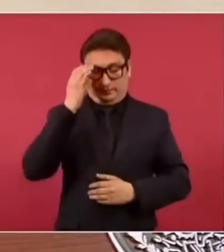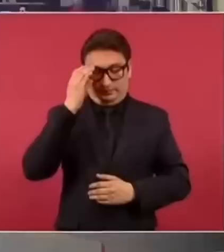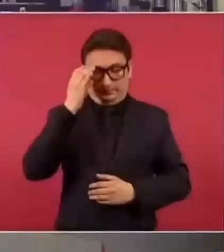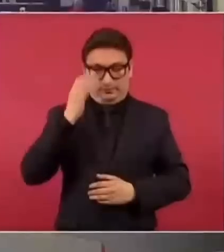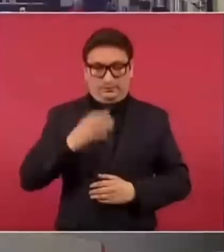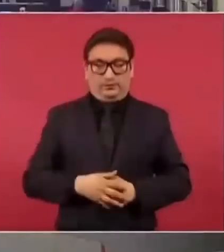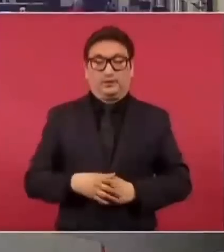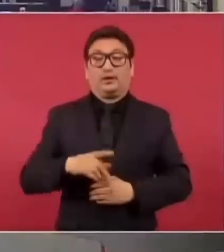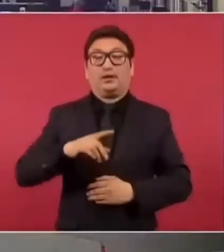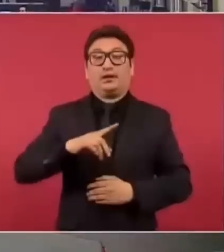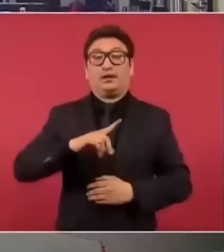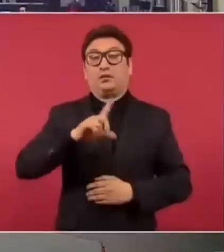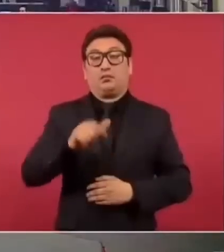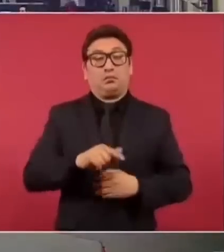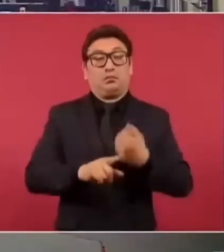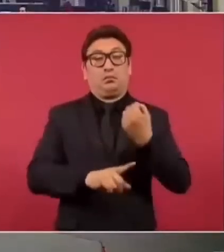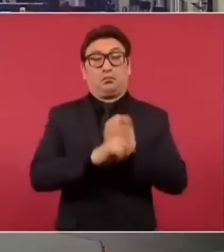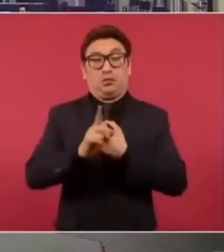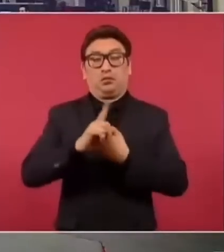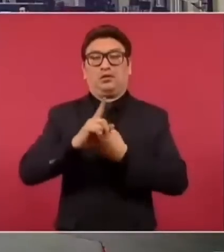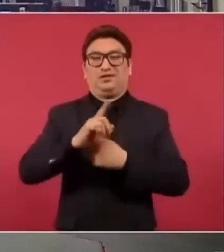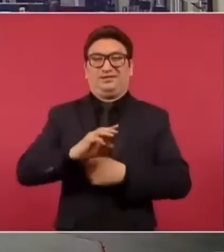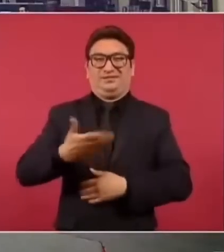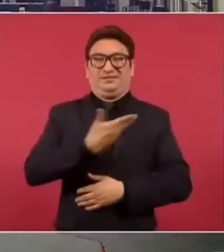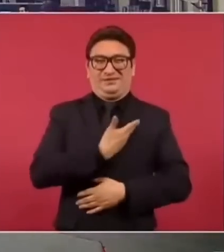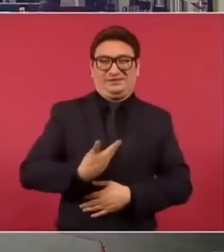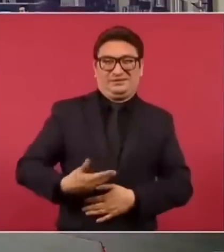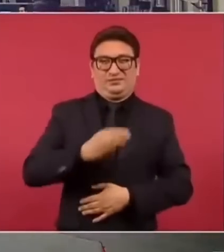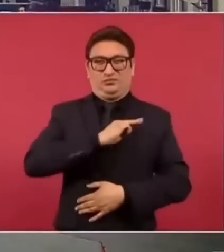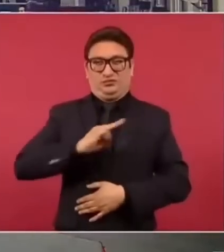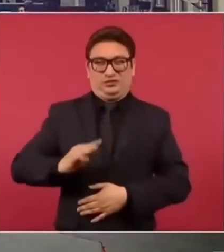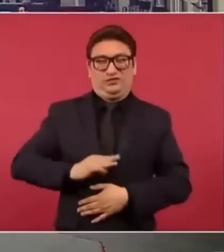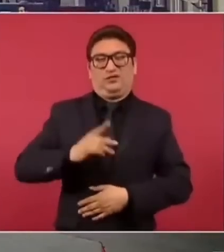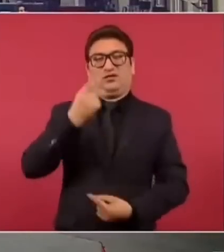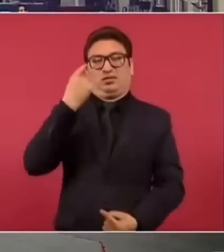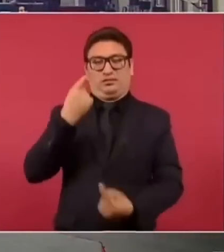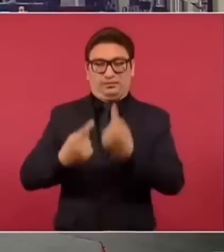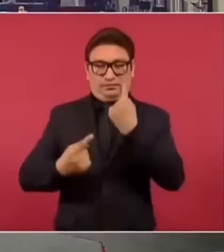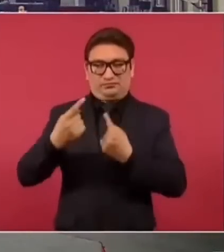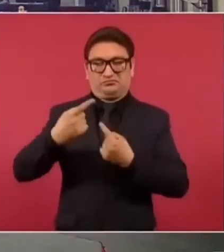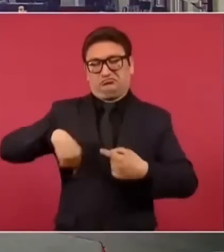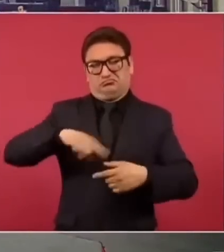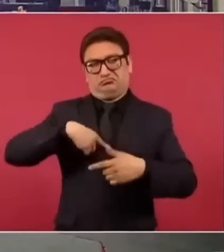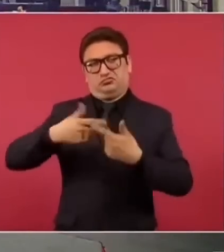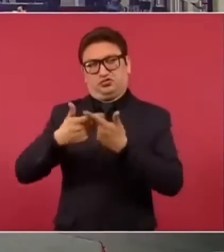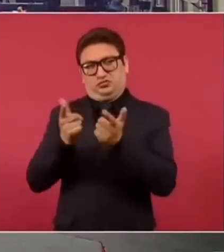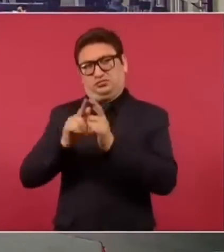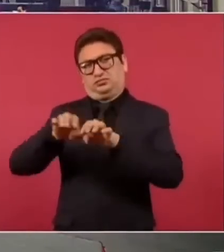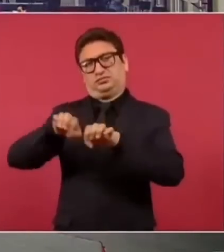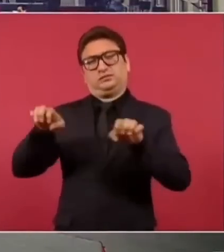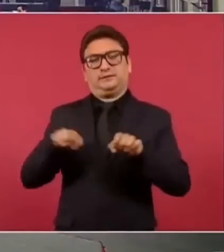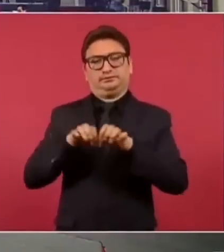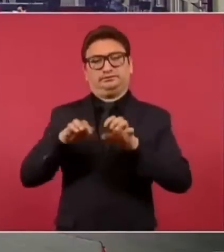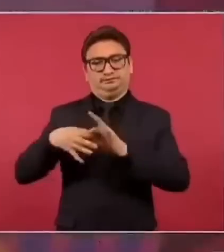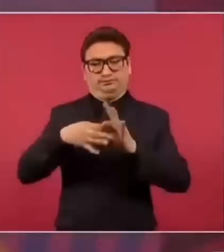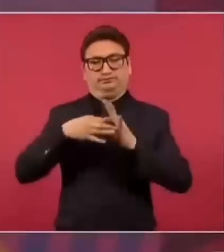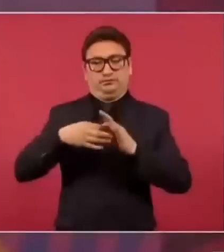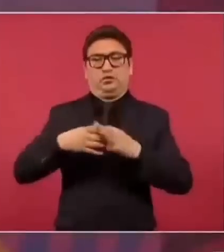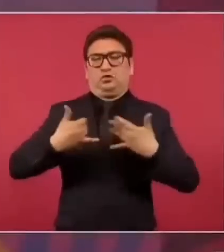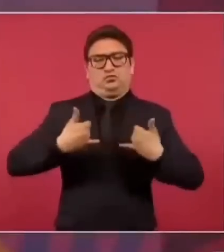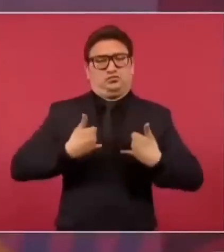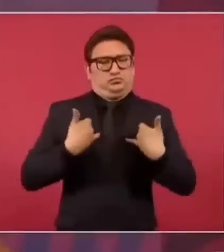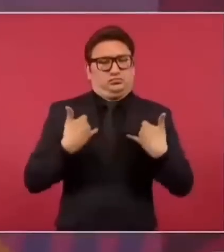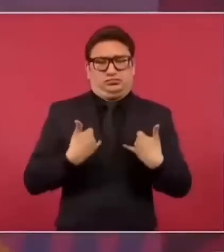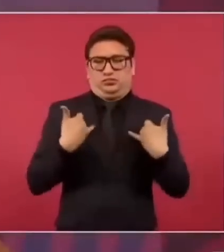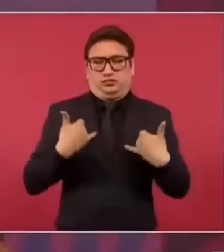ya había una rebelión de presidentes municipales en contra de nosotros, que éramos un equipo joven.